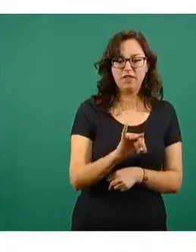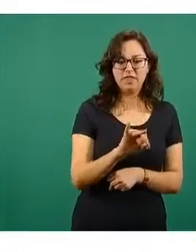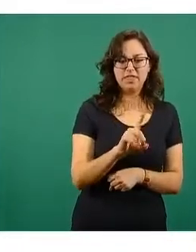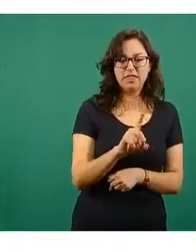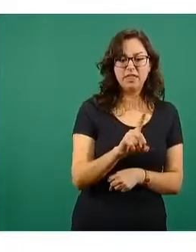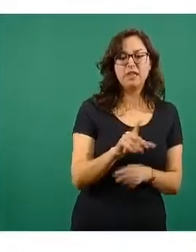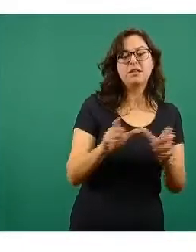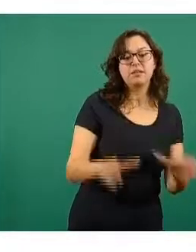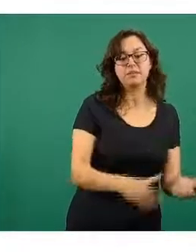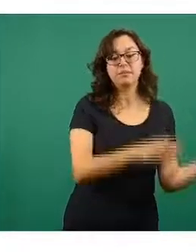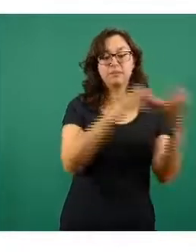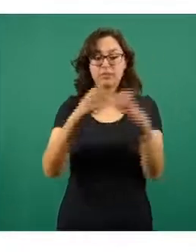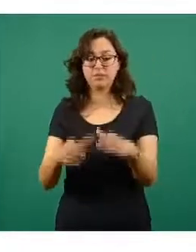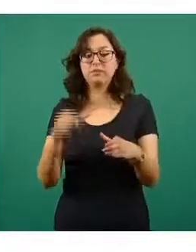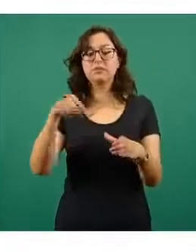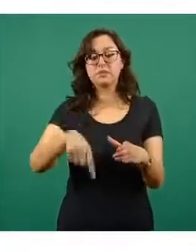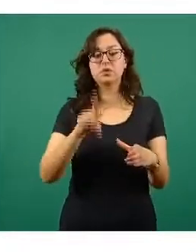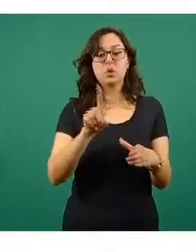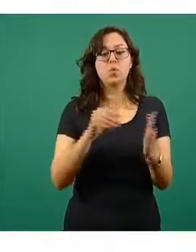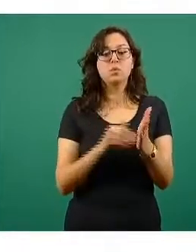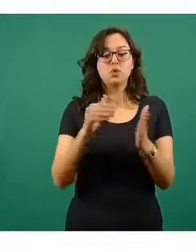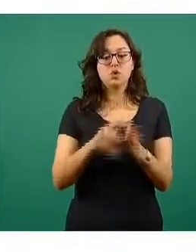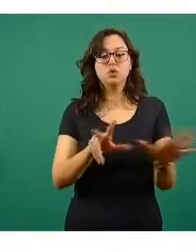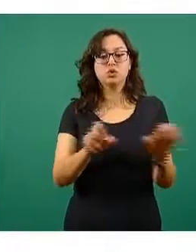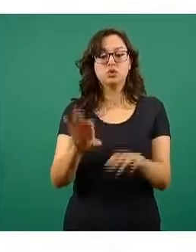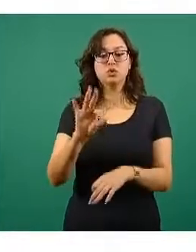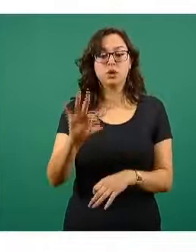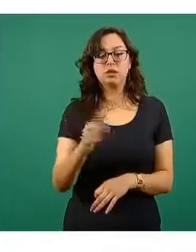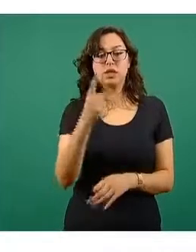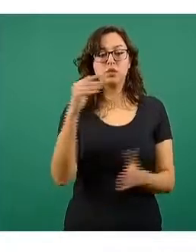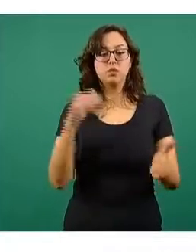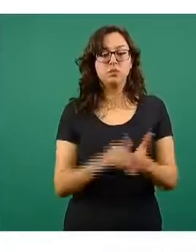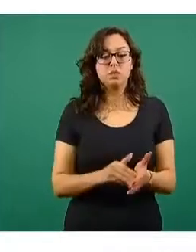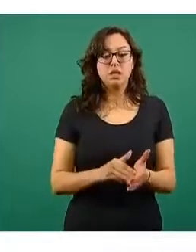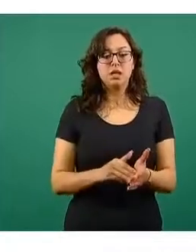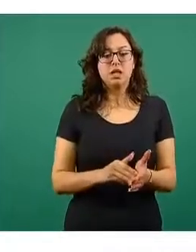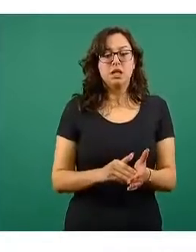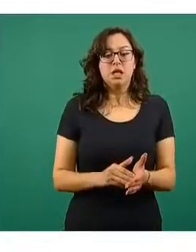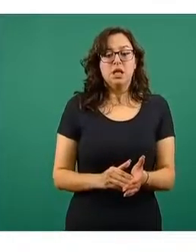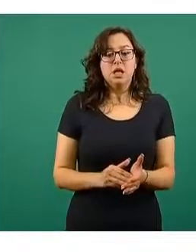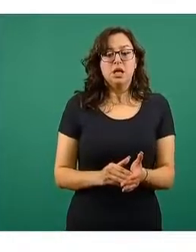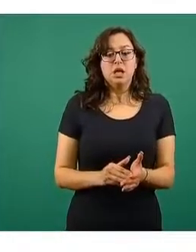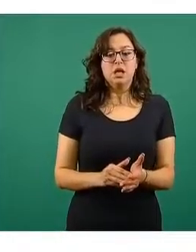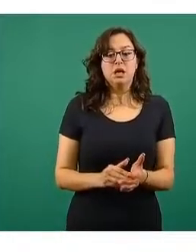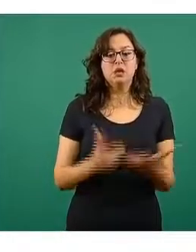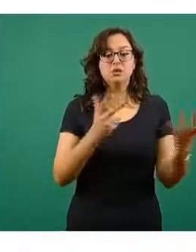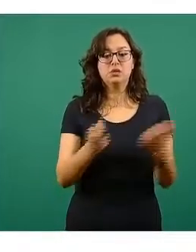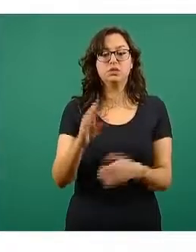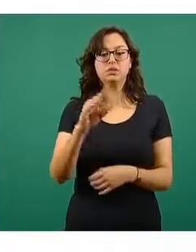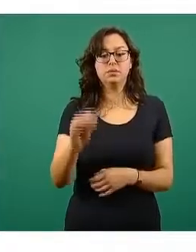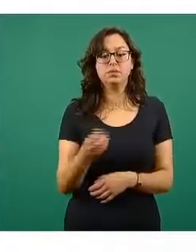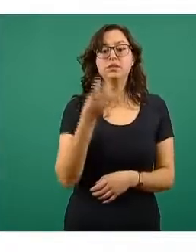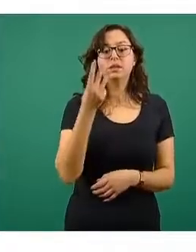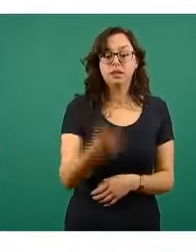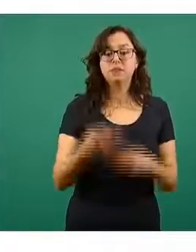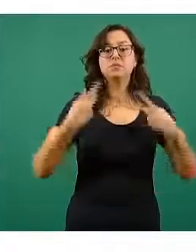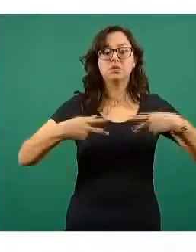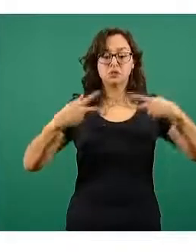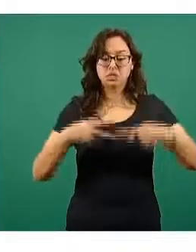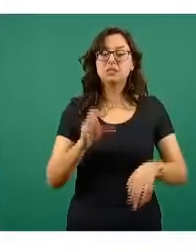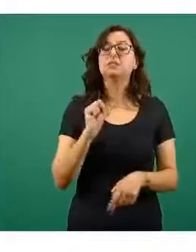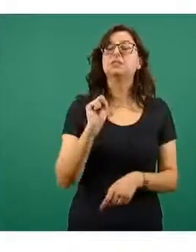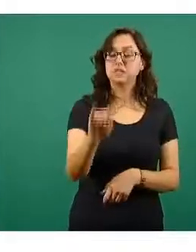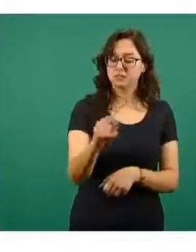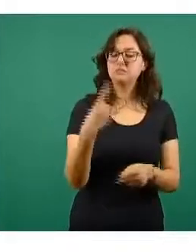1.841.893 casos han resultado con una prueba positiva, que es el 42% de todos los